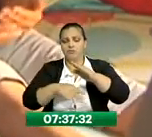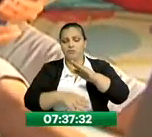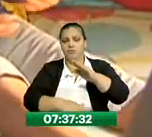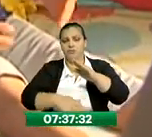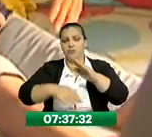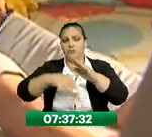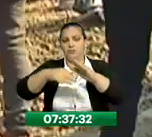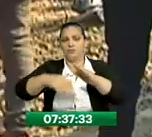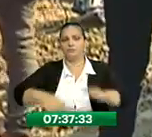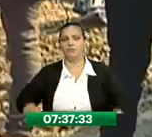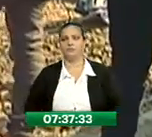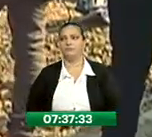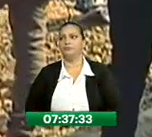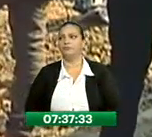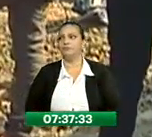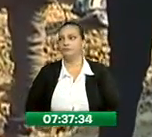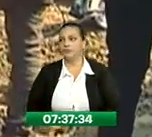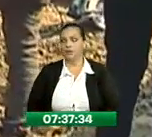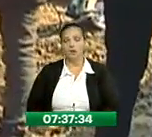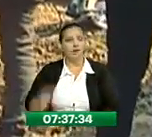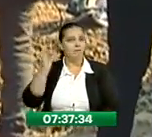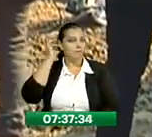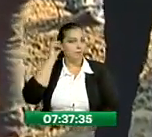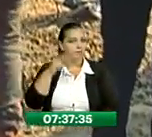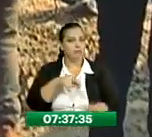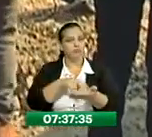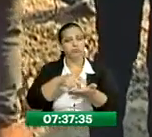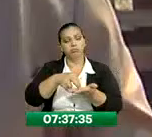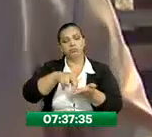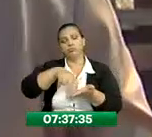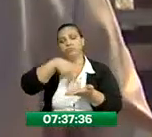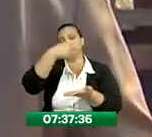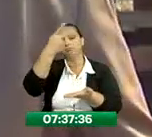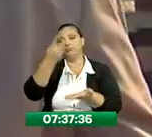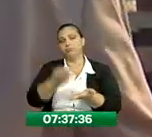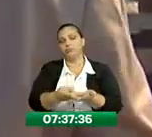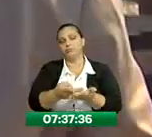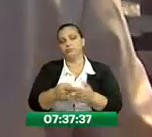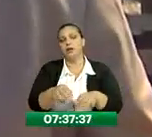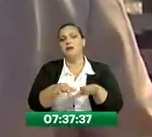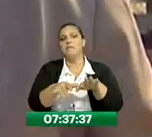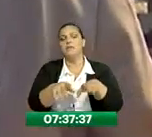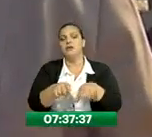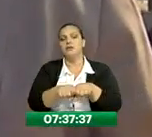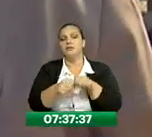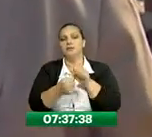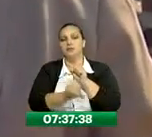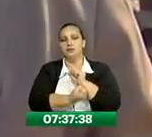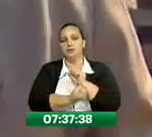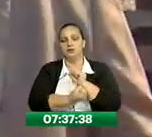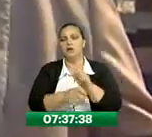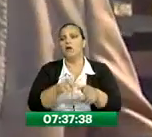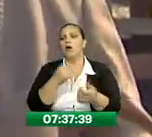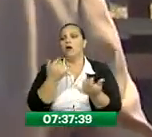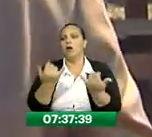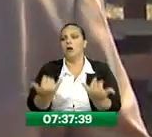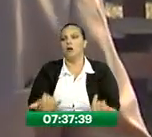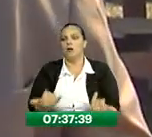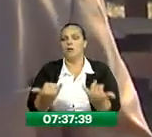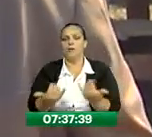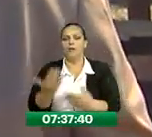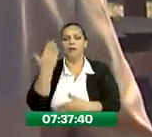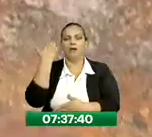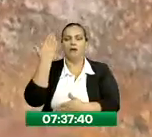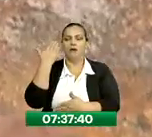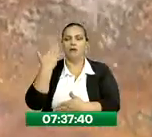pie, me dice que ha estado de visita y ha sentido este pequeño incidente. Como pueden ver, estamos con el señor alcalde aquí haciendo la entrega de una casa de